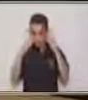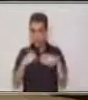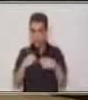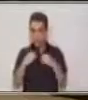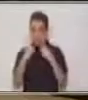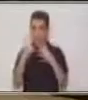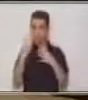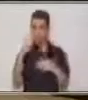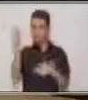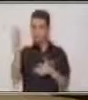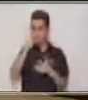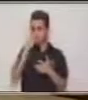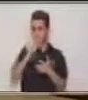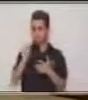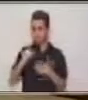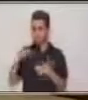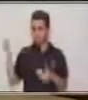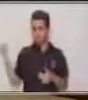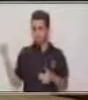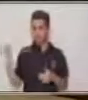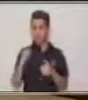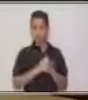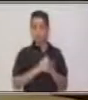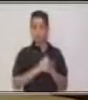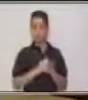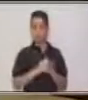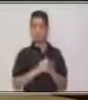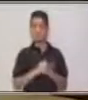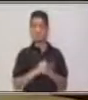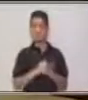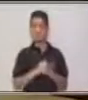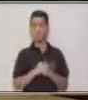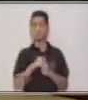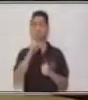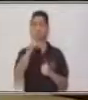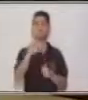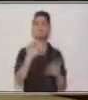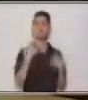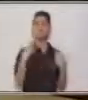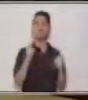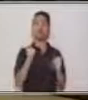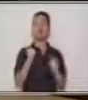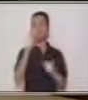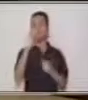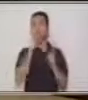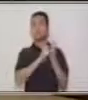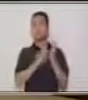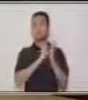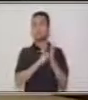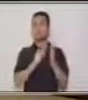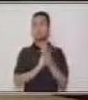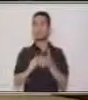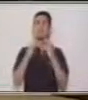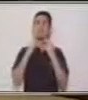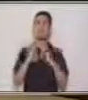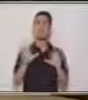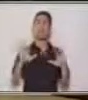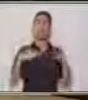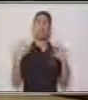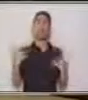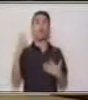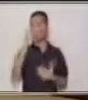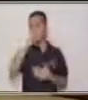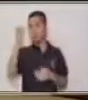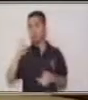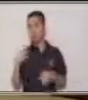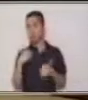a representar algún modelo con un material y lo que tú tienes que escribir es qué porcentaje es el